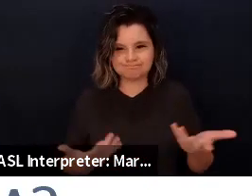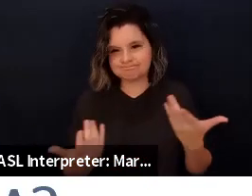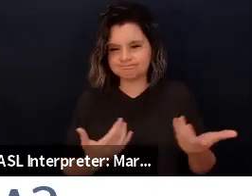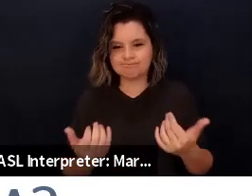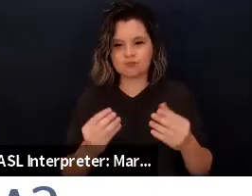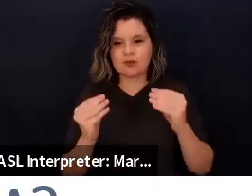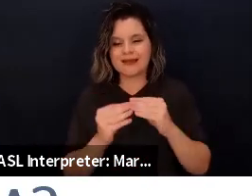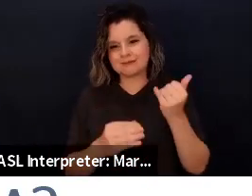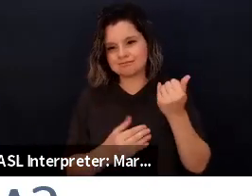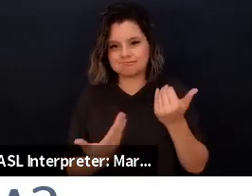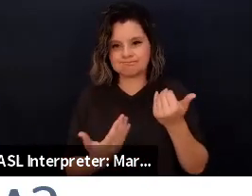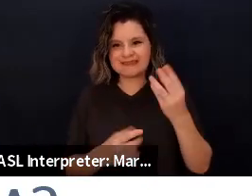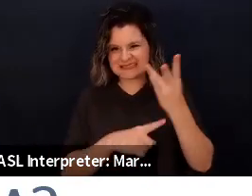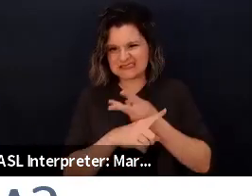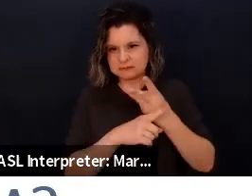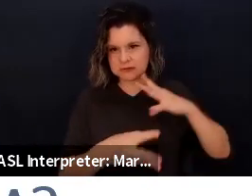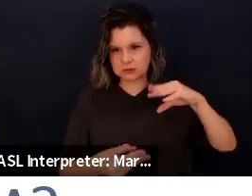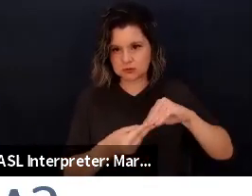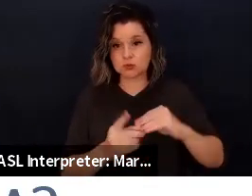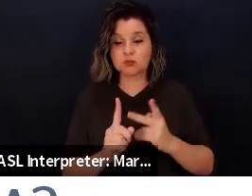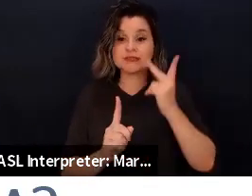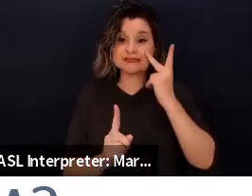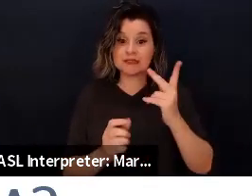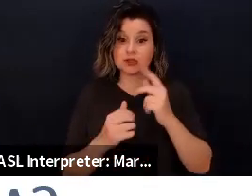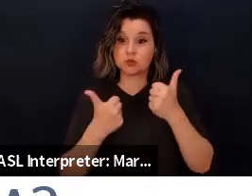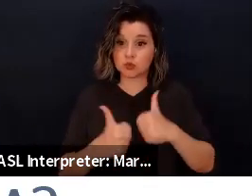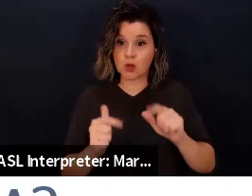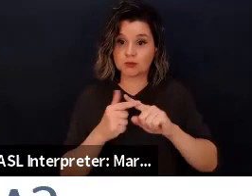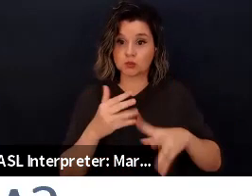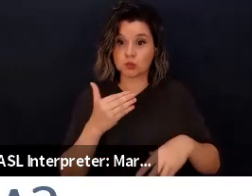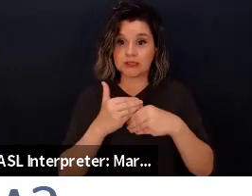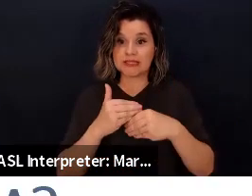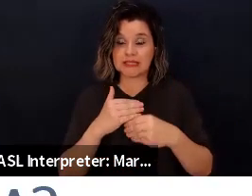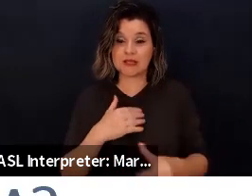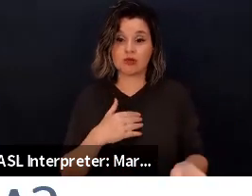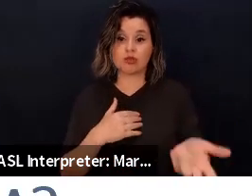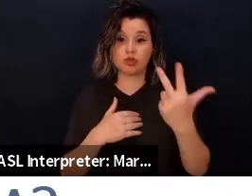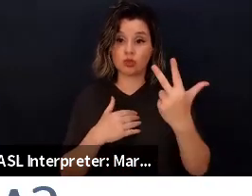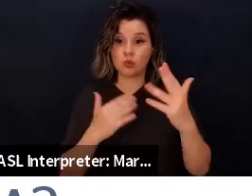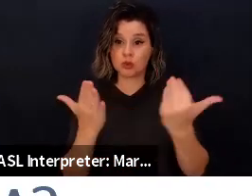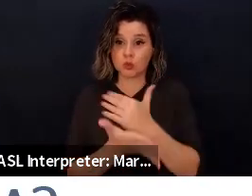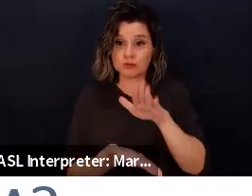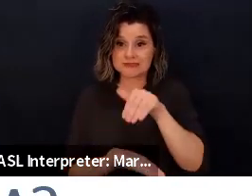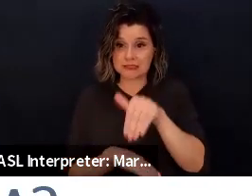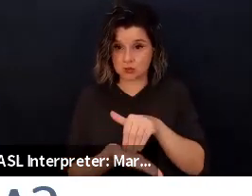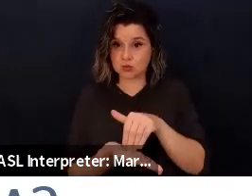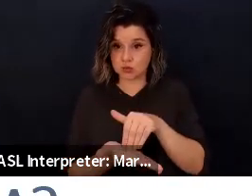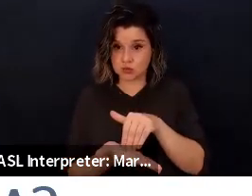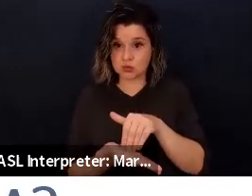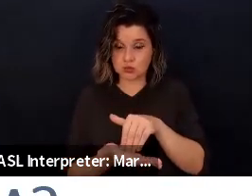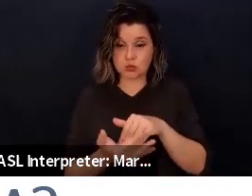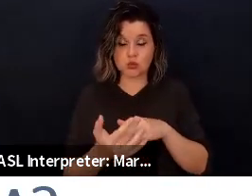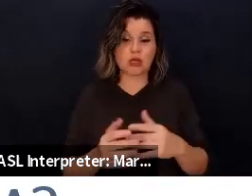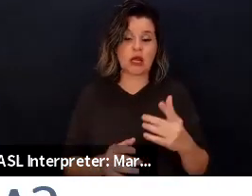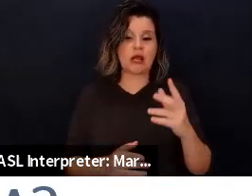estos últimos 6 meses, hemos visto que están tratando de añadir 3 nuevos centros de detención. Lo